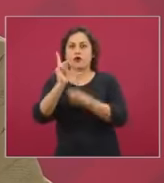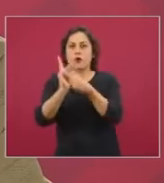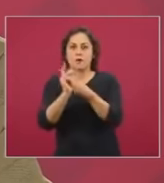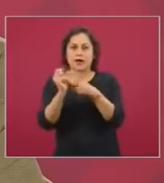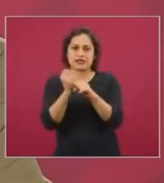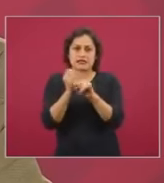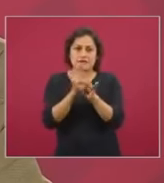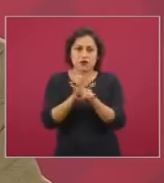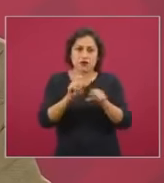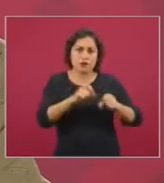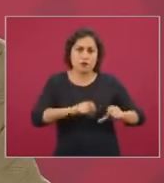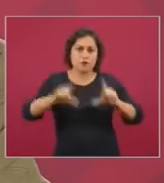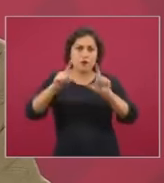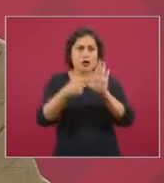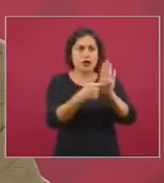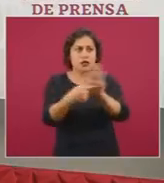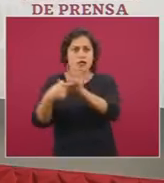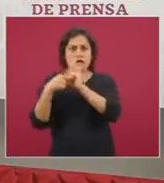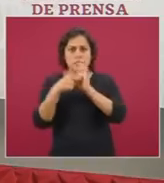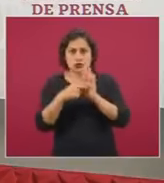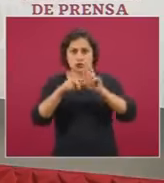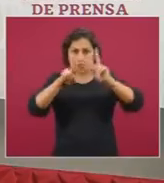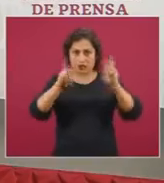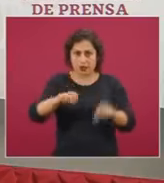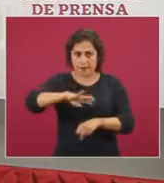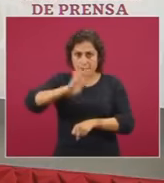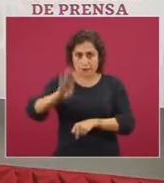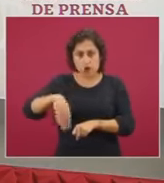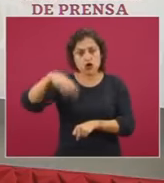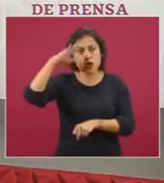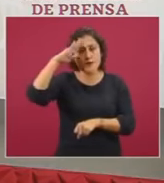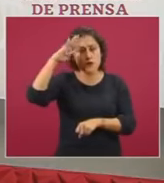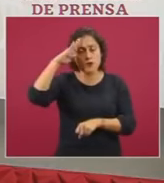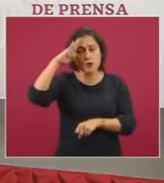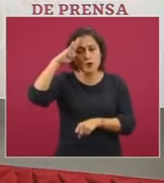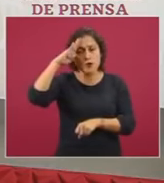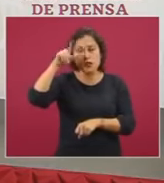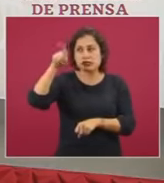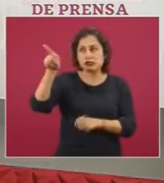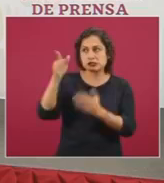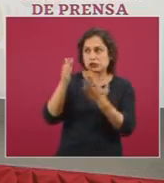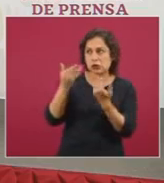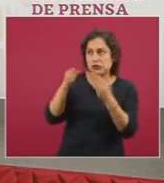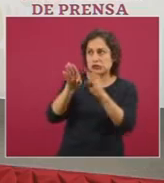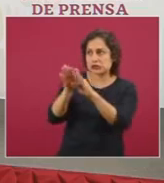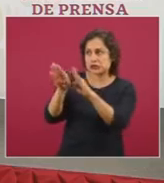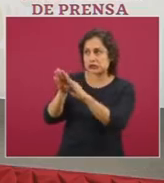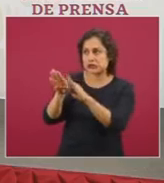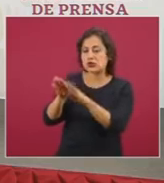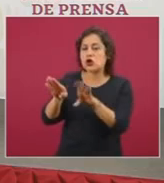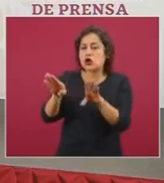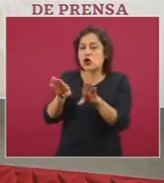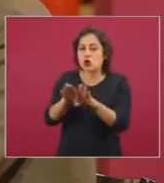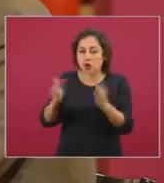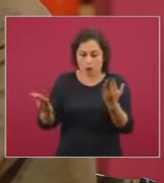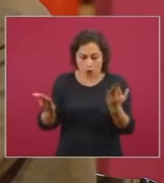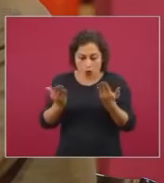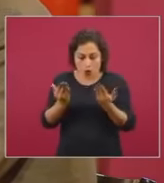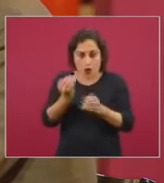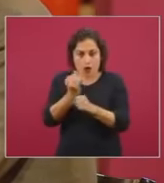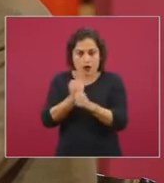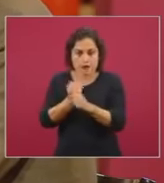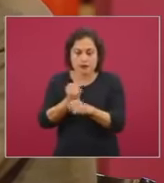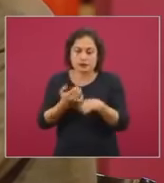datos abiertos de exceso de mortalidad como para que hacer la misma metodología. Y el problema es que las metodologías no son las mismas,